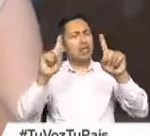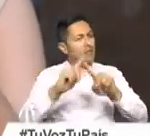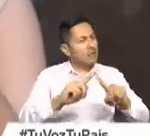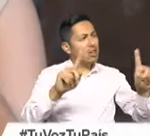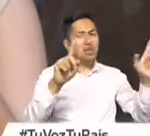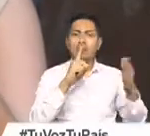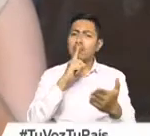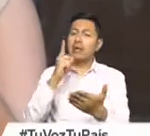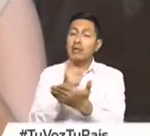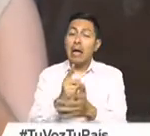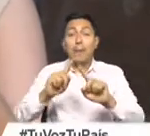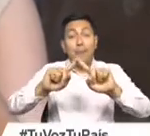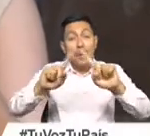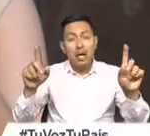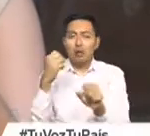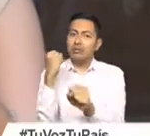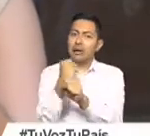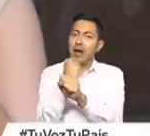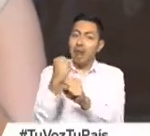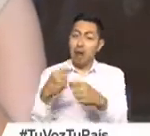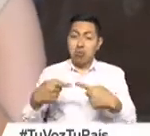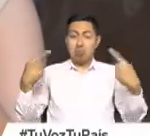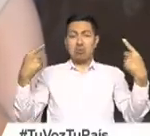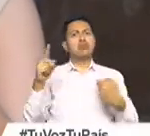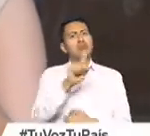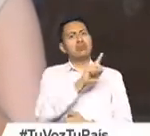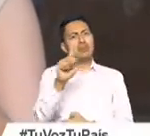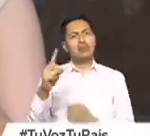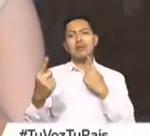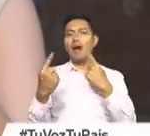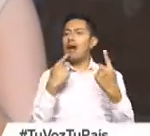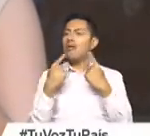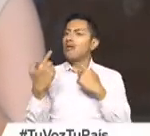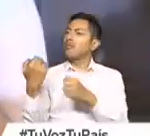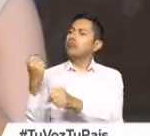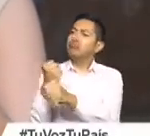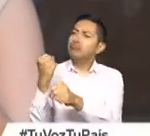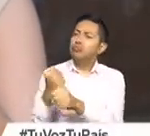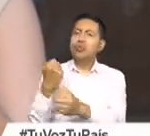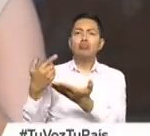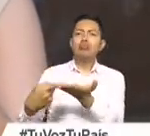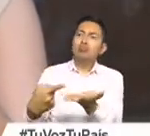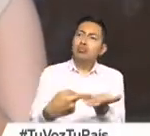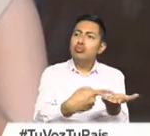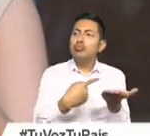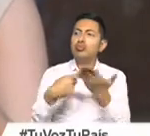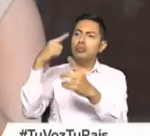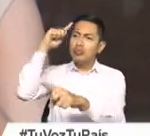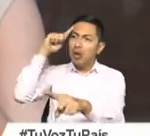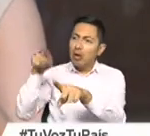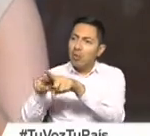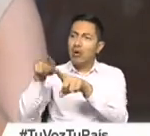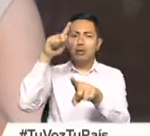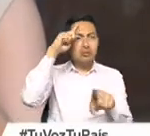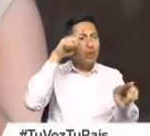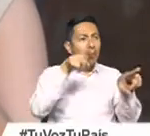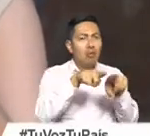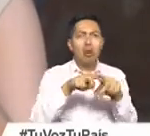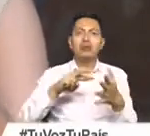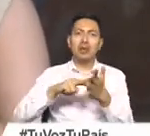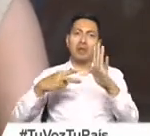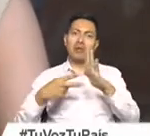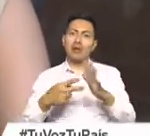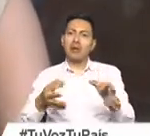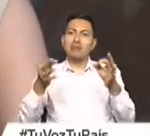que marcamos una ruta, una hoja de ruta en donde precisamente los acuerdos a los que lleguemos van a ser después de estos que